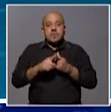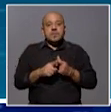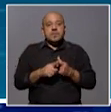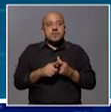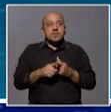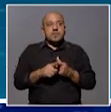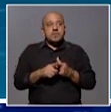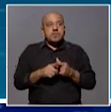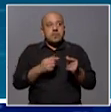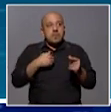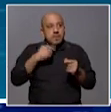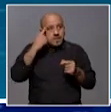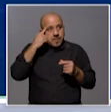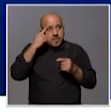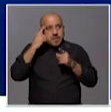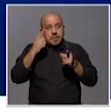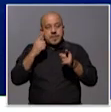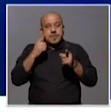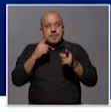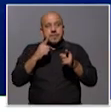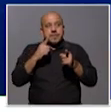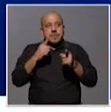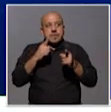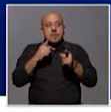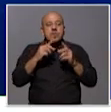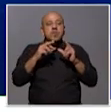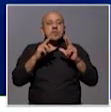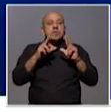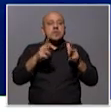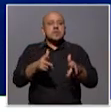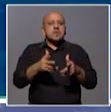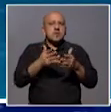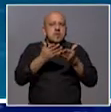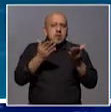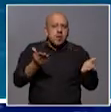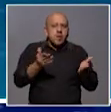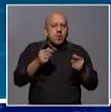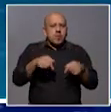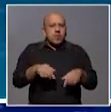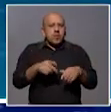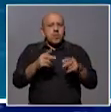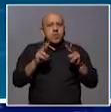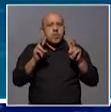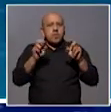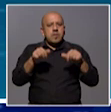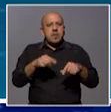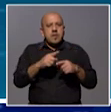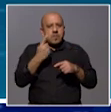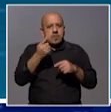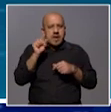mientras escuchaba pensaba en eso que suele definirse como luna de miel tengo la impresión de que cuando se difundieron las primeras